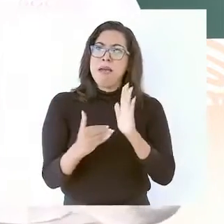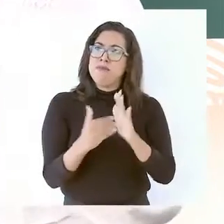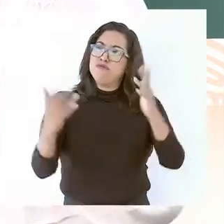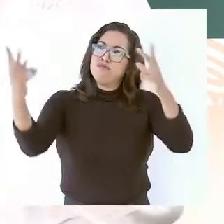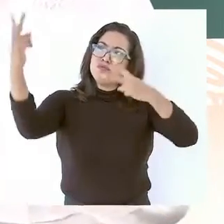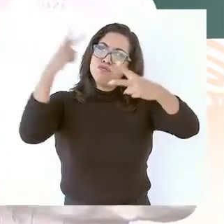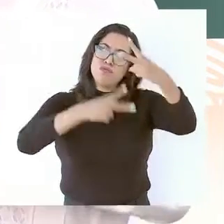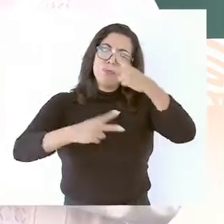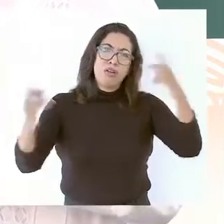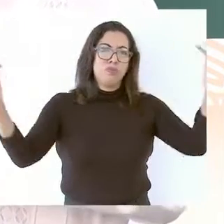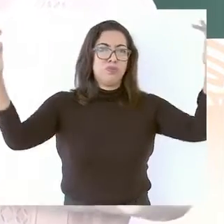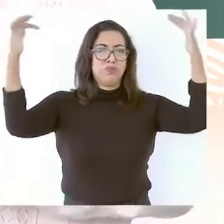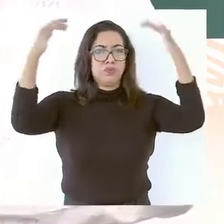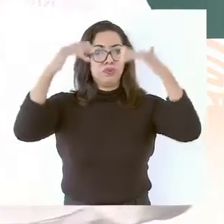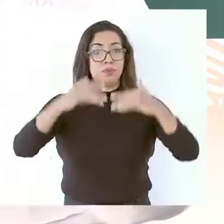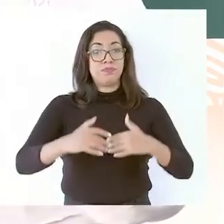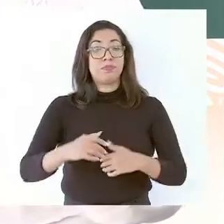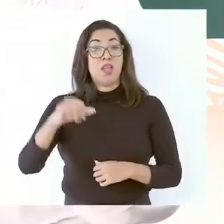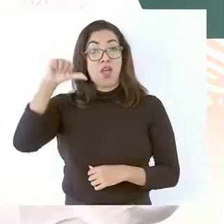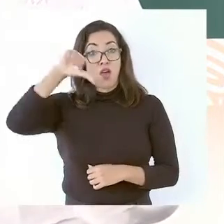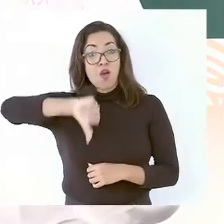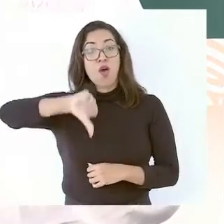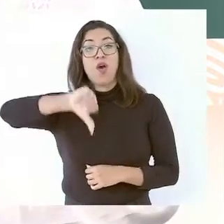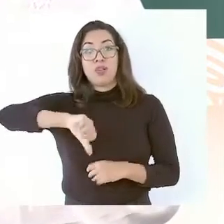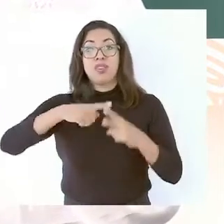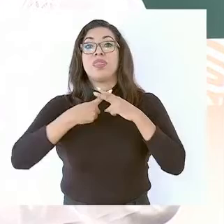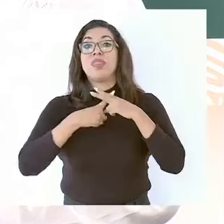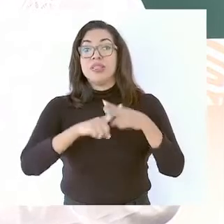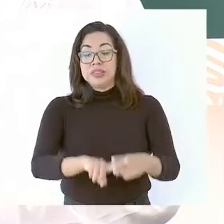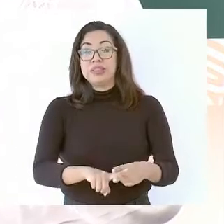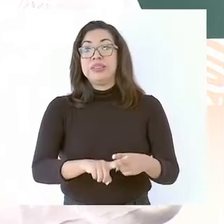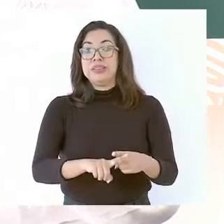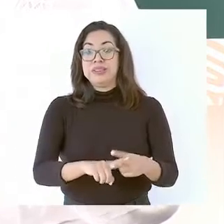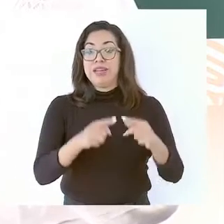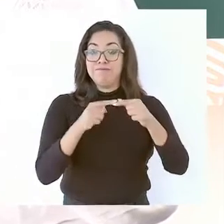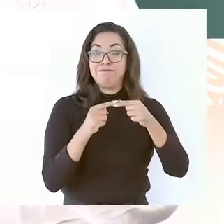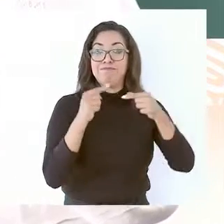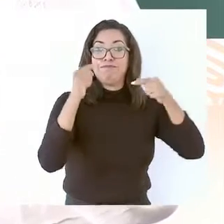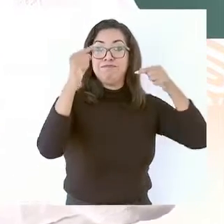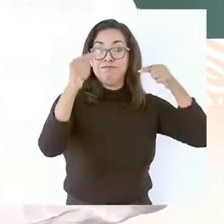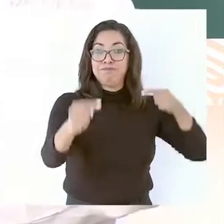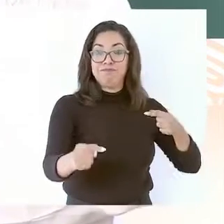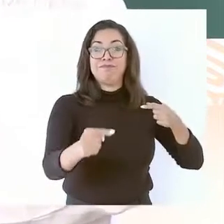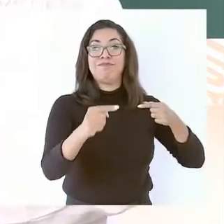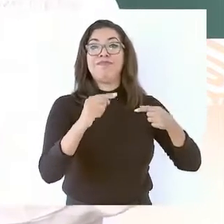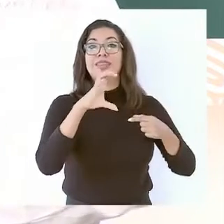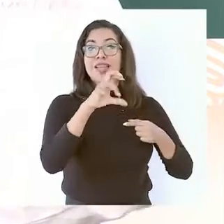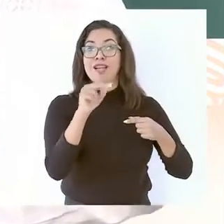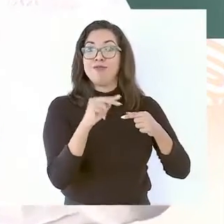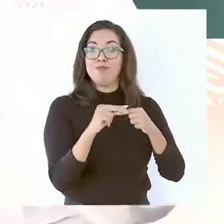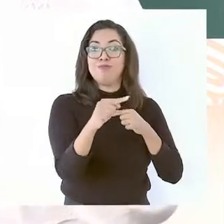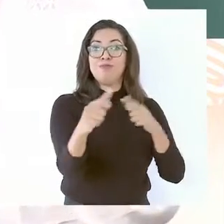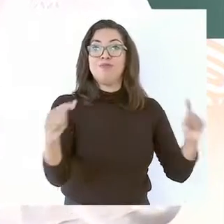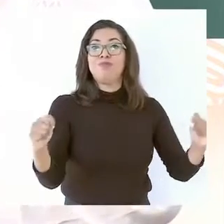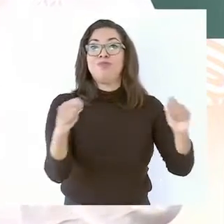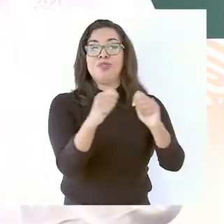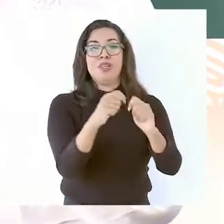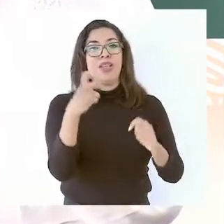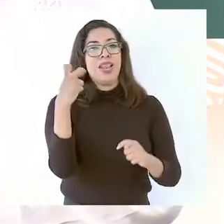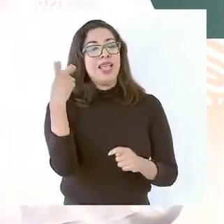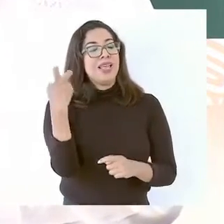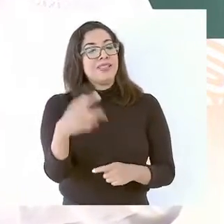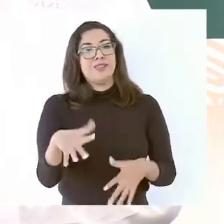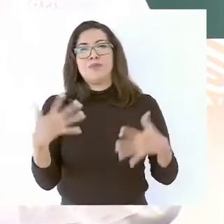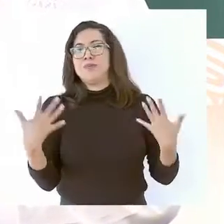se inaugura, que inicia, les representa una trascendente opción de esperanza para mejorar su futuro.